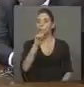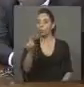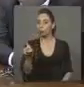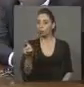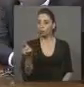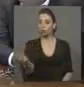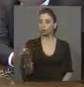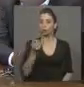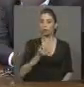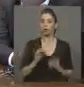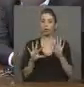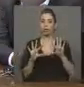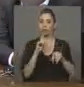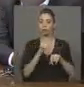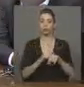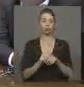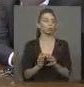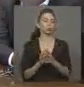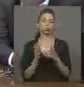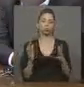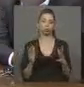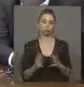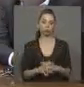dijeron que 10 ya era mucho.